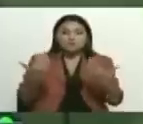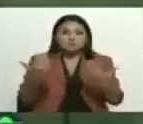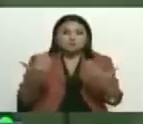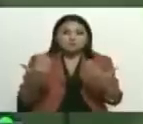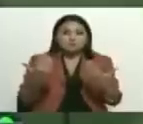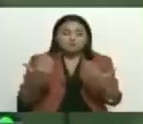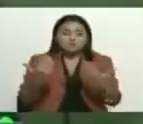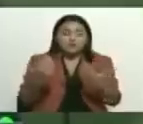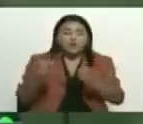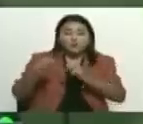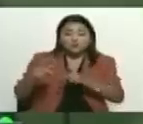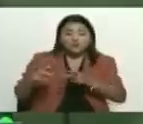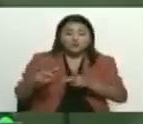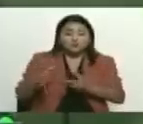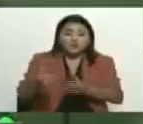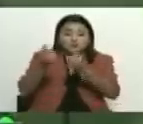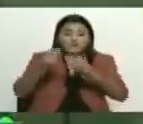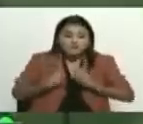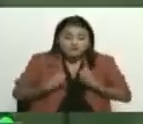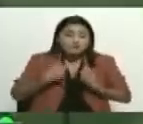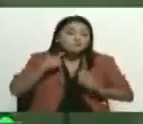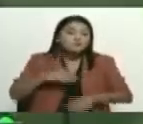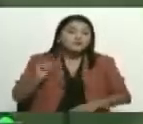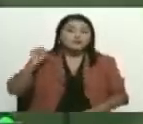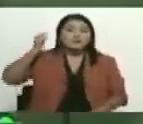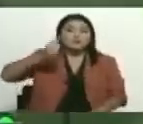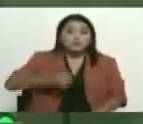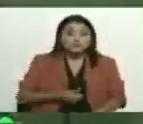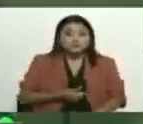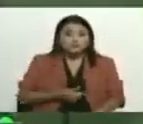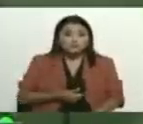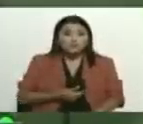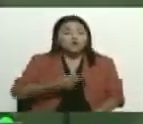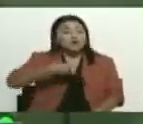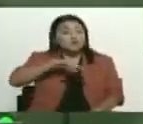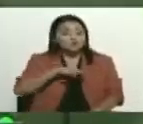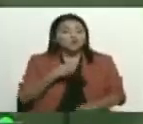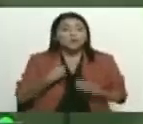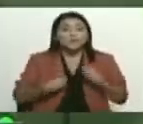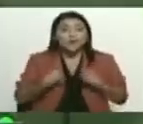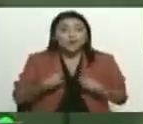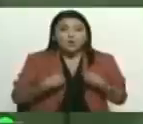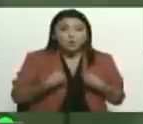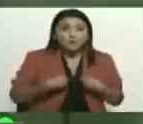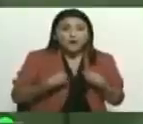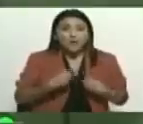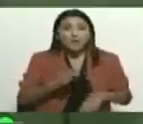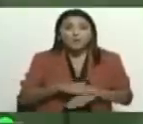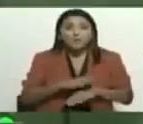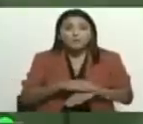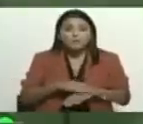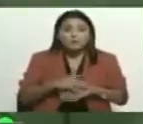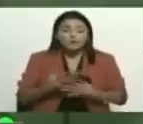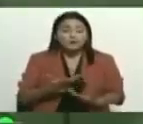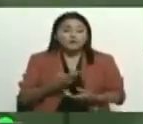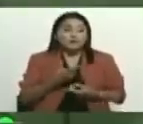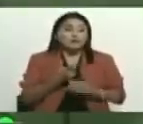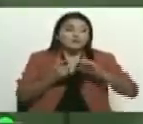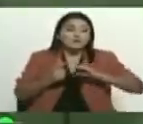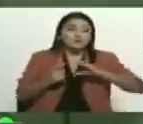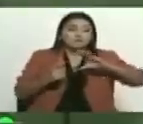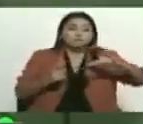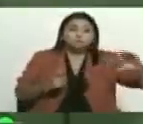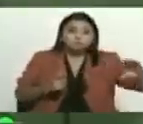de salvar vida hemos perdido. Expresamos nuestra preocupación ante el acelerado incremento del gasto militar en los últimos